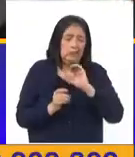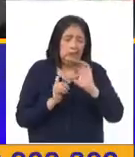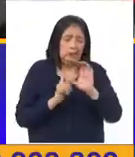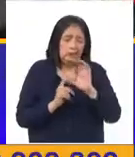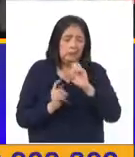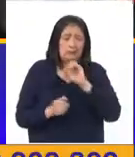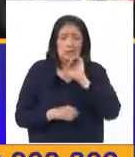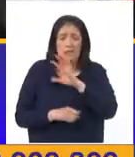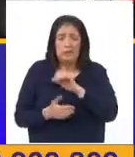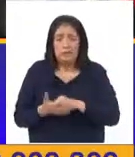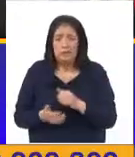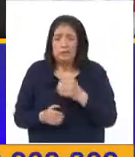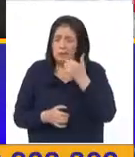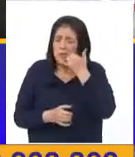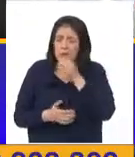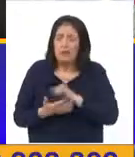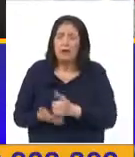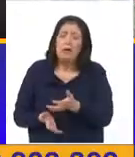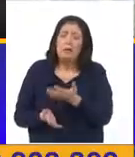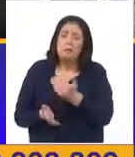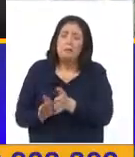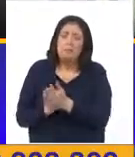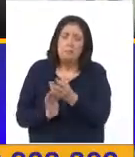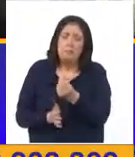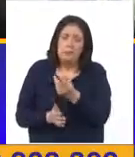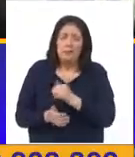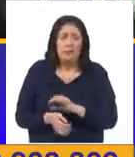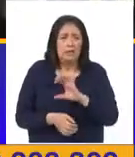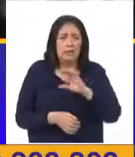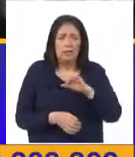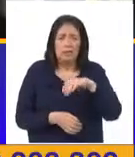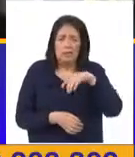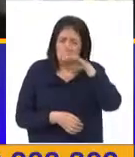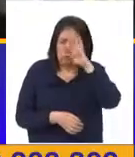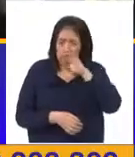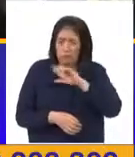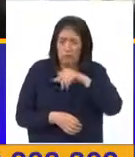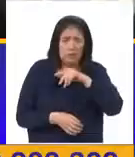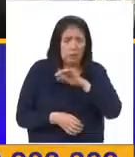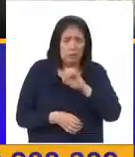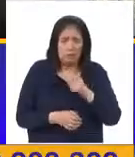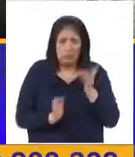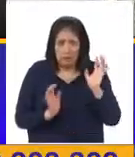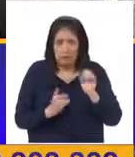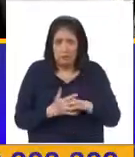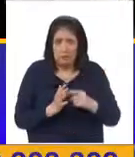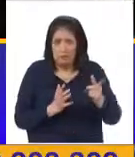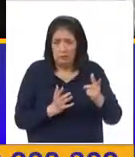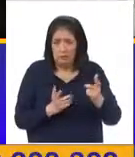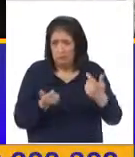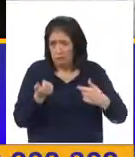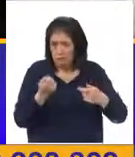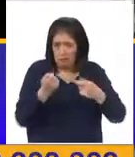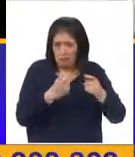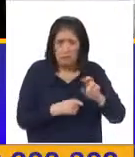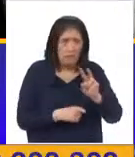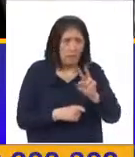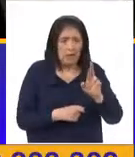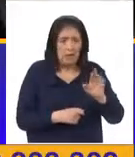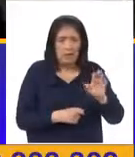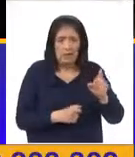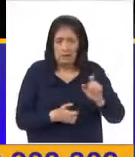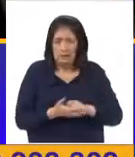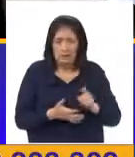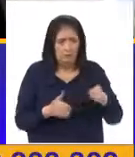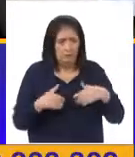plata al Cholo Quispe? No, el Cholo Quispe es Quispe Palomino, los traficantes de Brian.